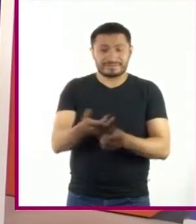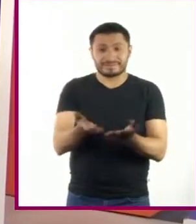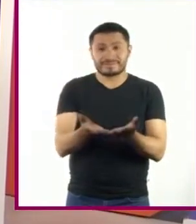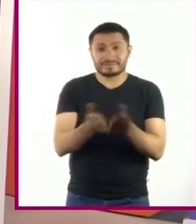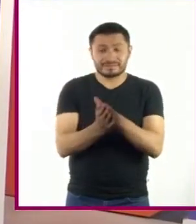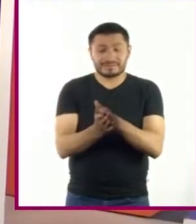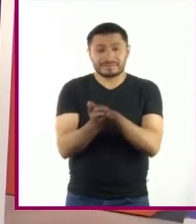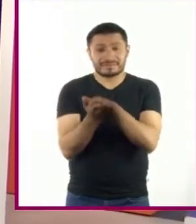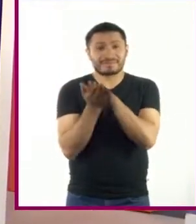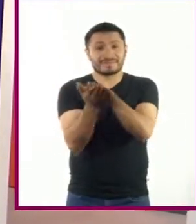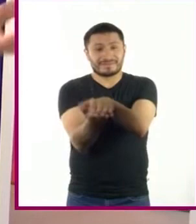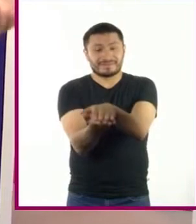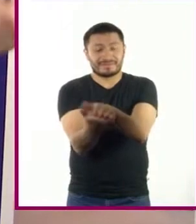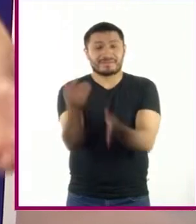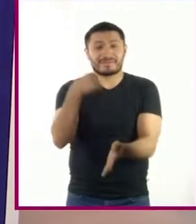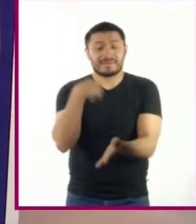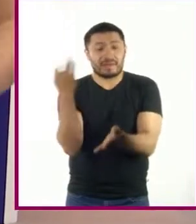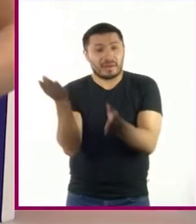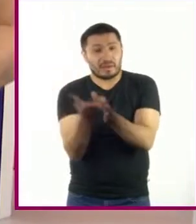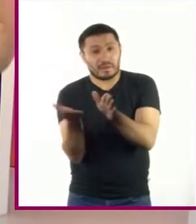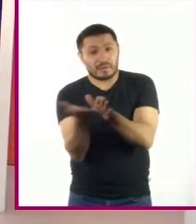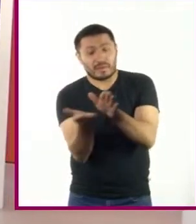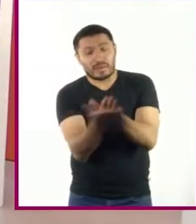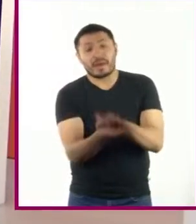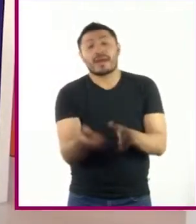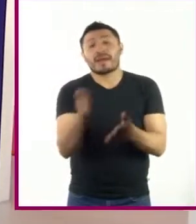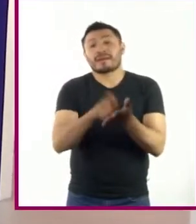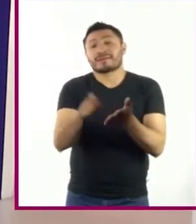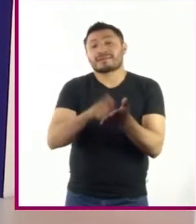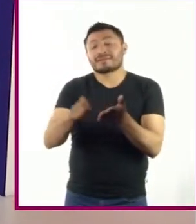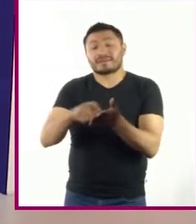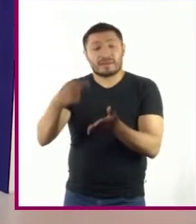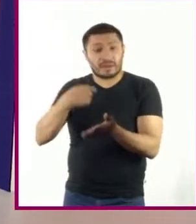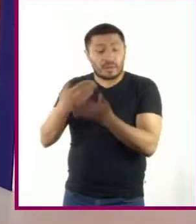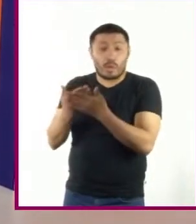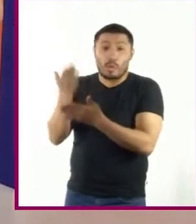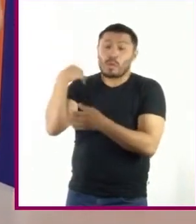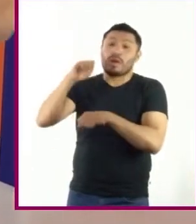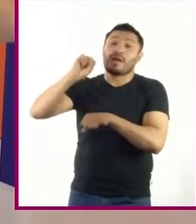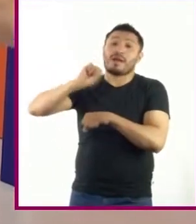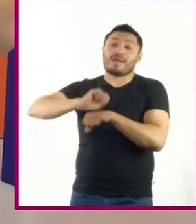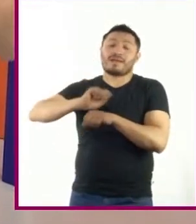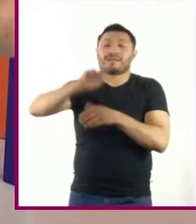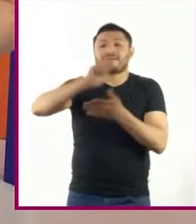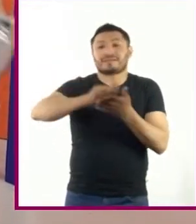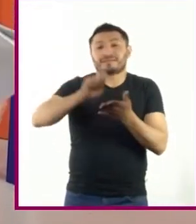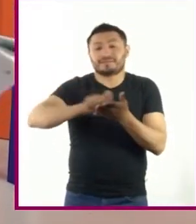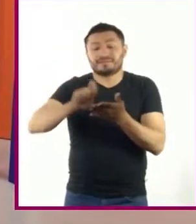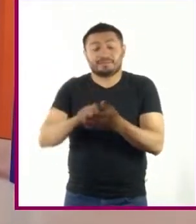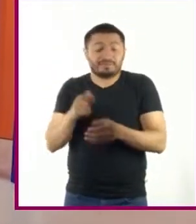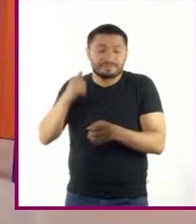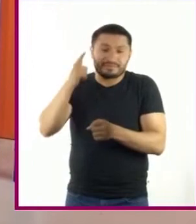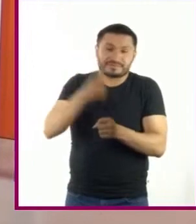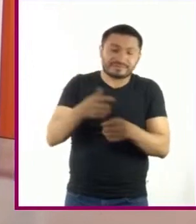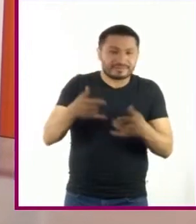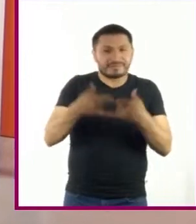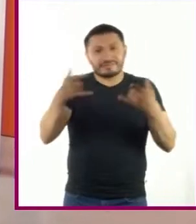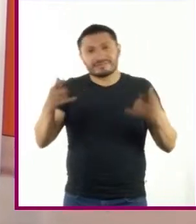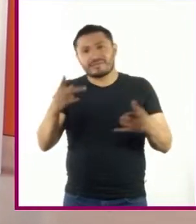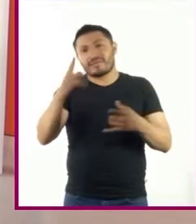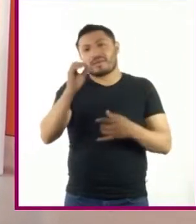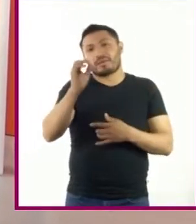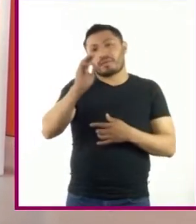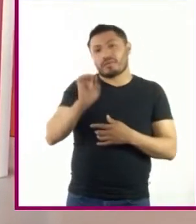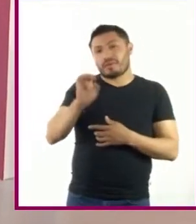en la que fui guardando varios de los textos que escribí durante la secundaria. Y encontré cuentos,